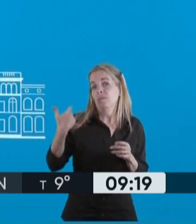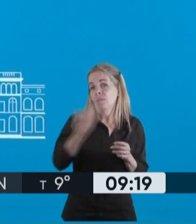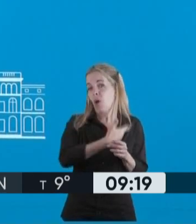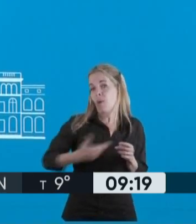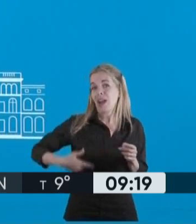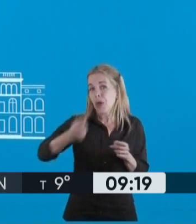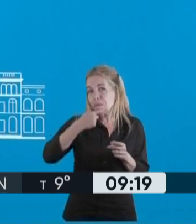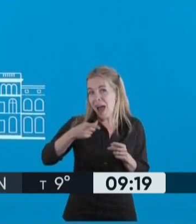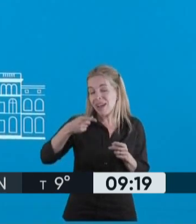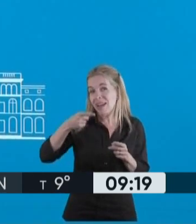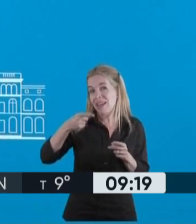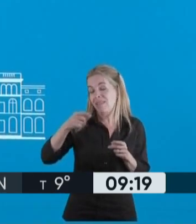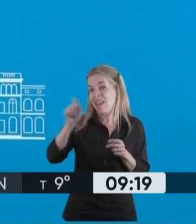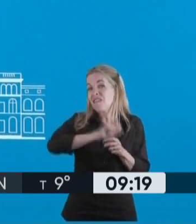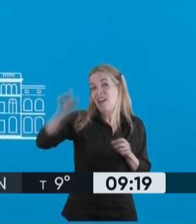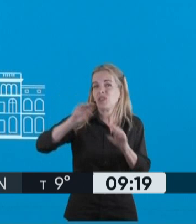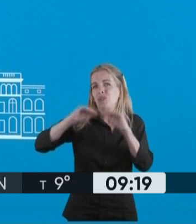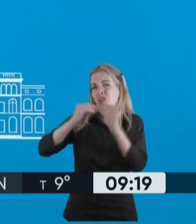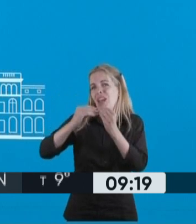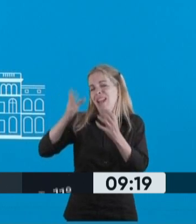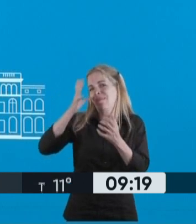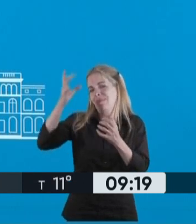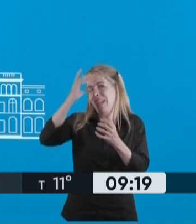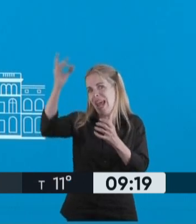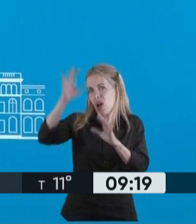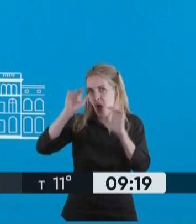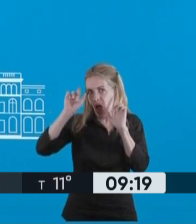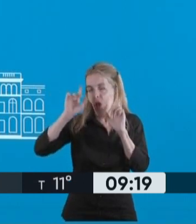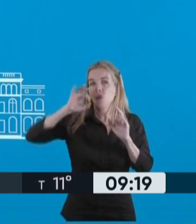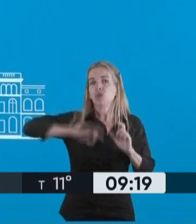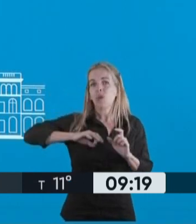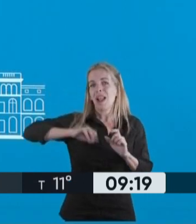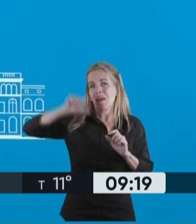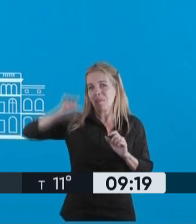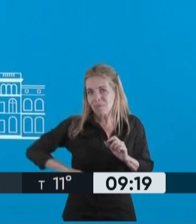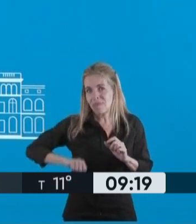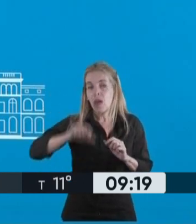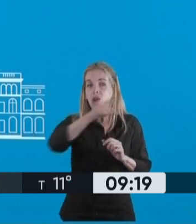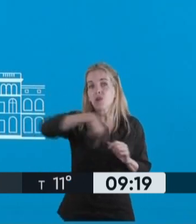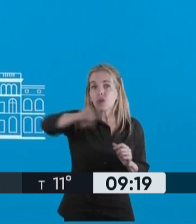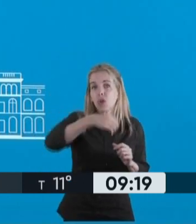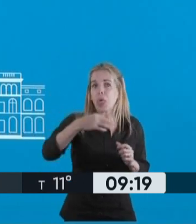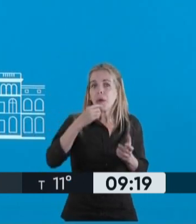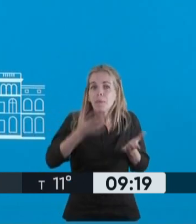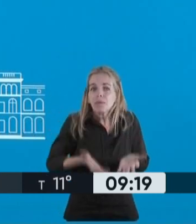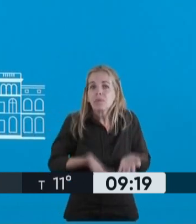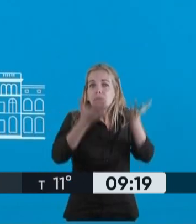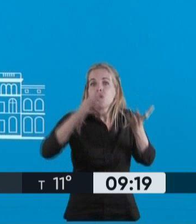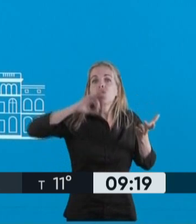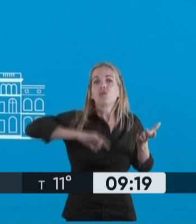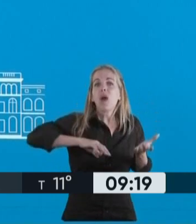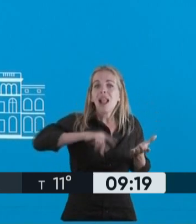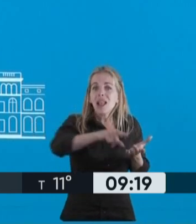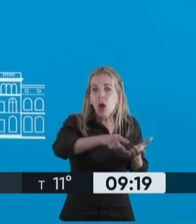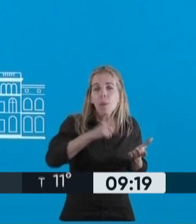Macri con una inflación altísima y que además terminó con una caída del salario altísima. Nosotros no solo tenemos que recuperar los salarios de lo que pierden ahora contra